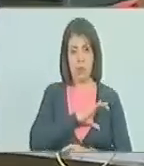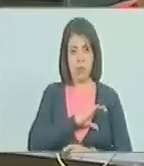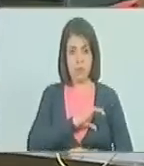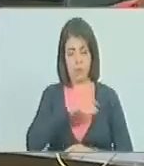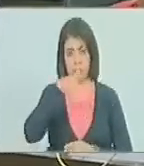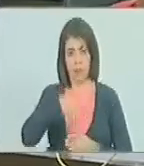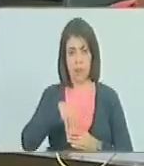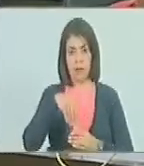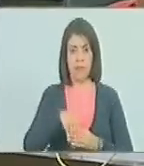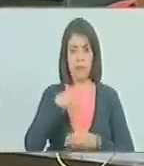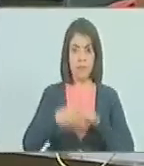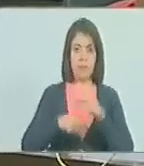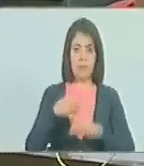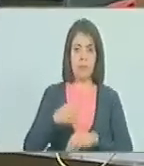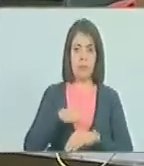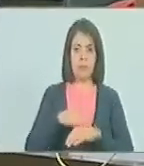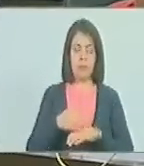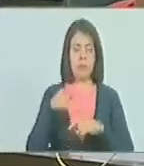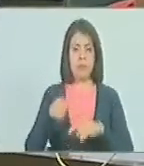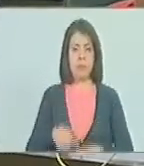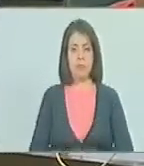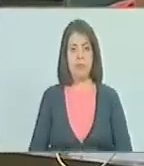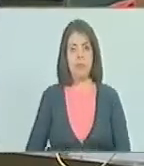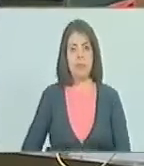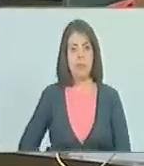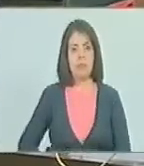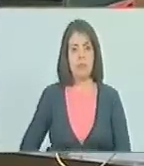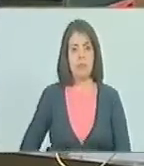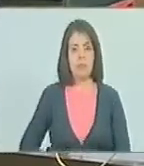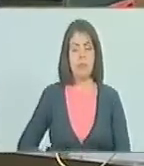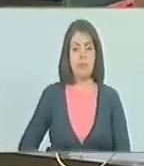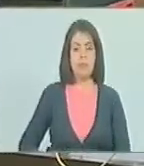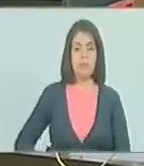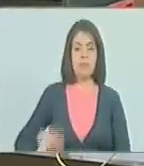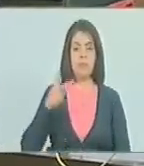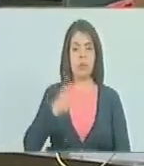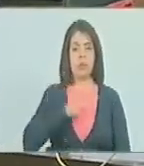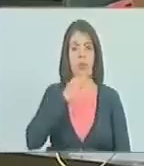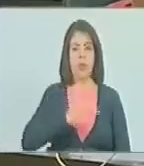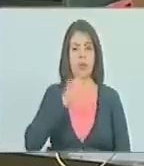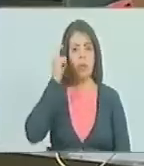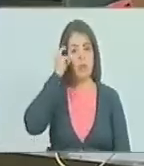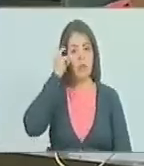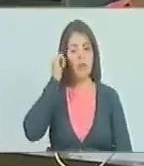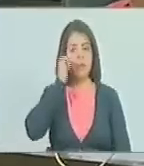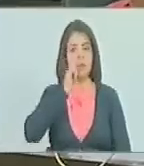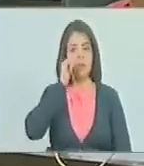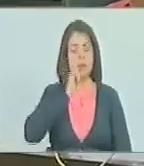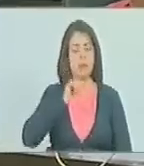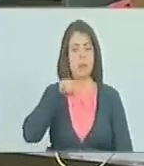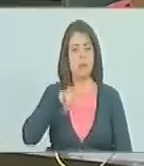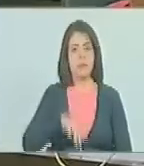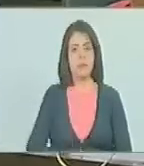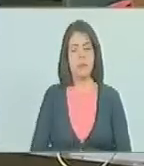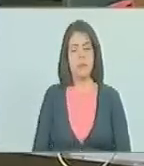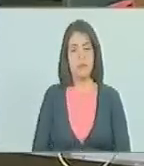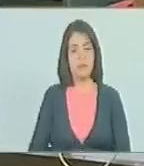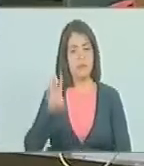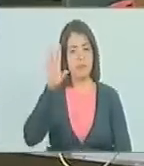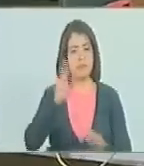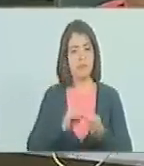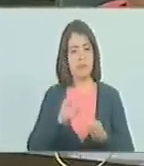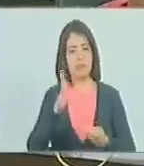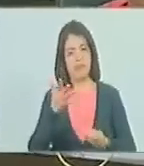electoral, a eso de las 2 de la tarde del día sábado, emitió un